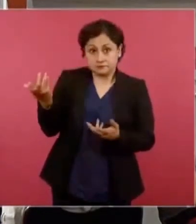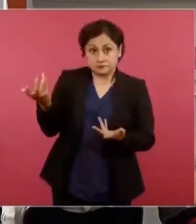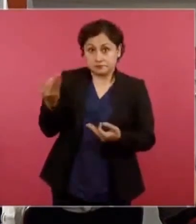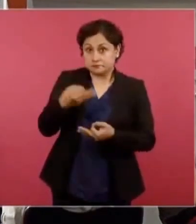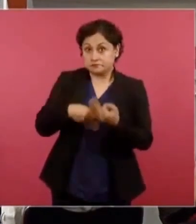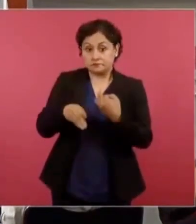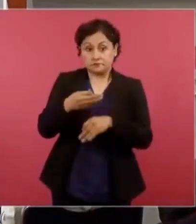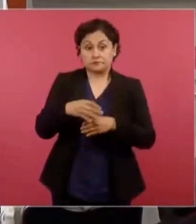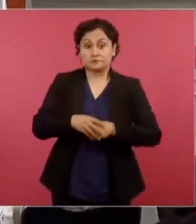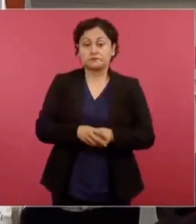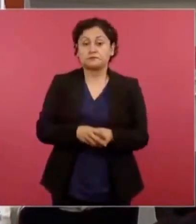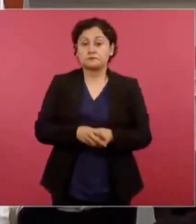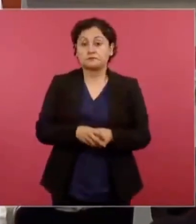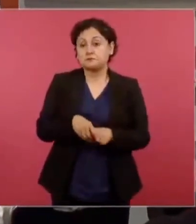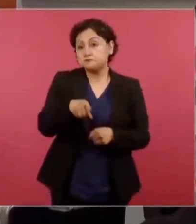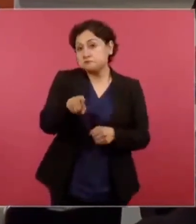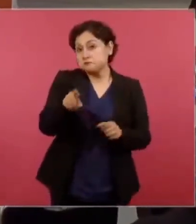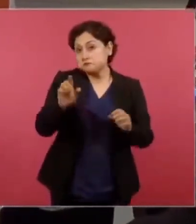Agreguen